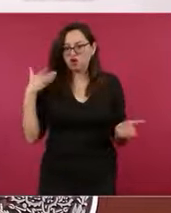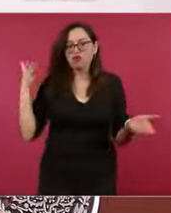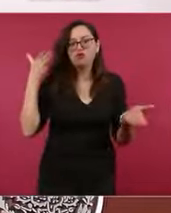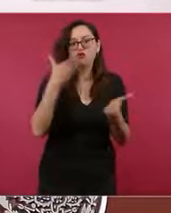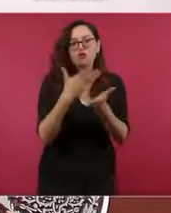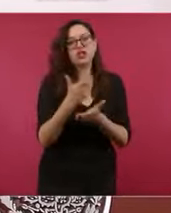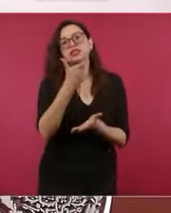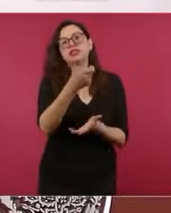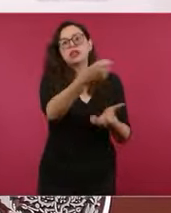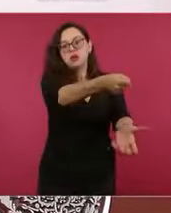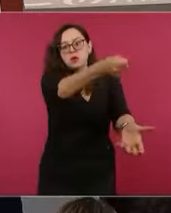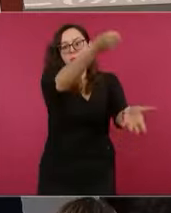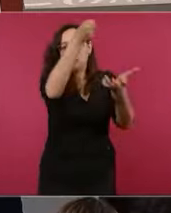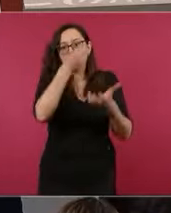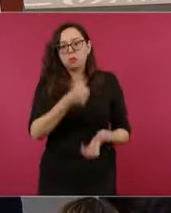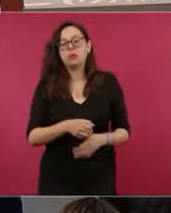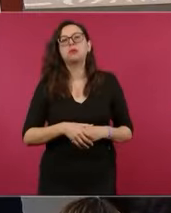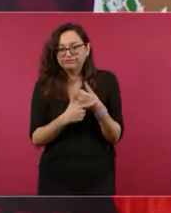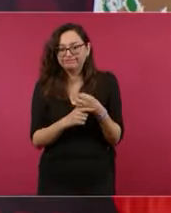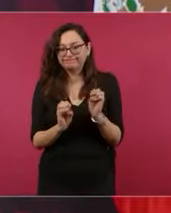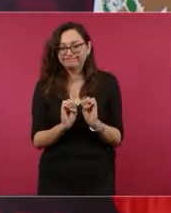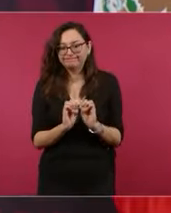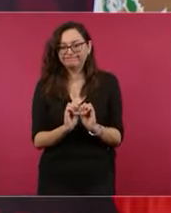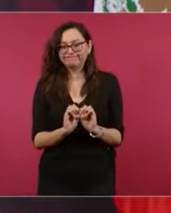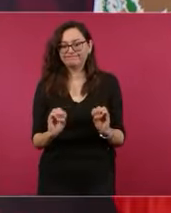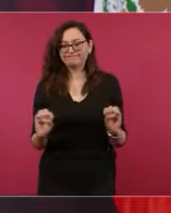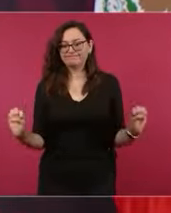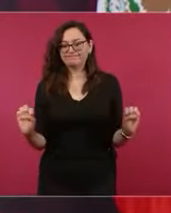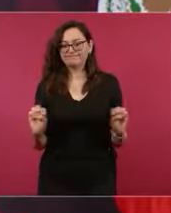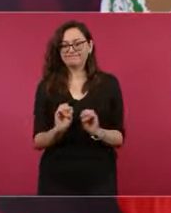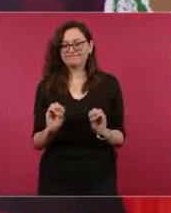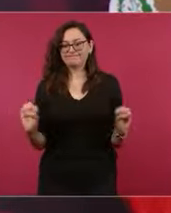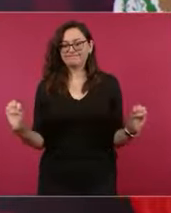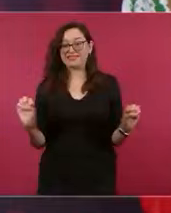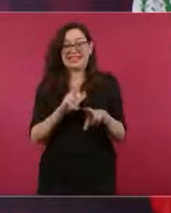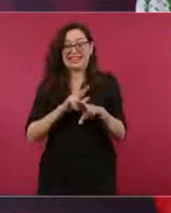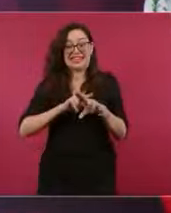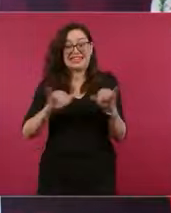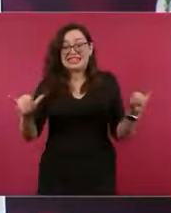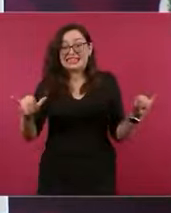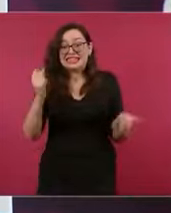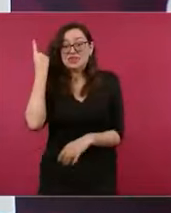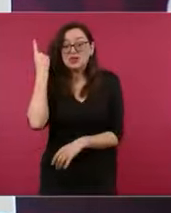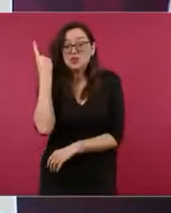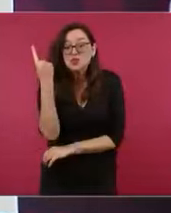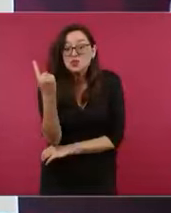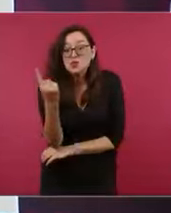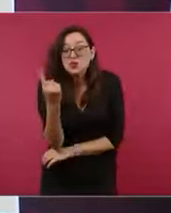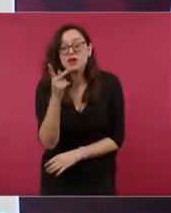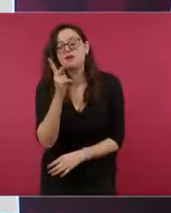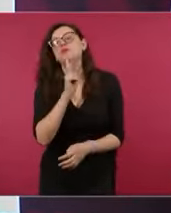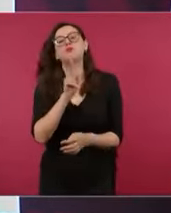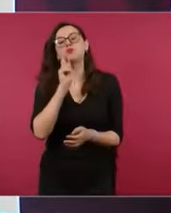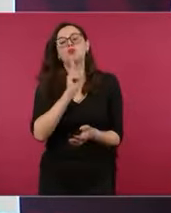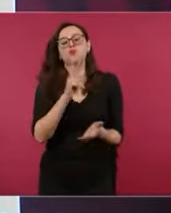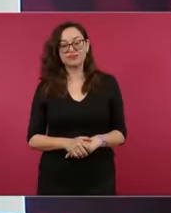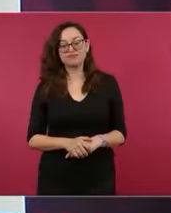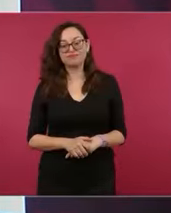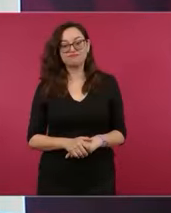una sola prueba. Con todo mi respeto,